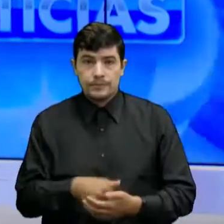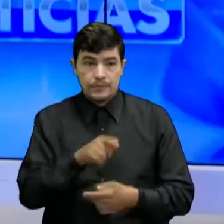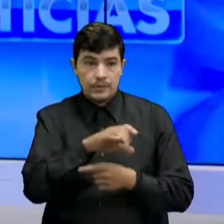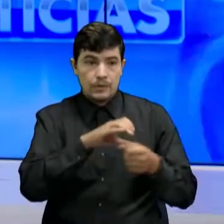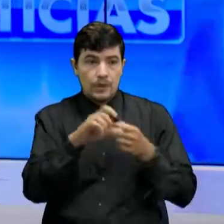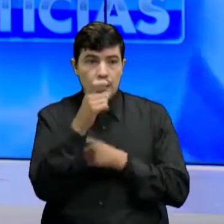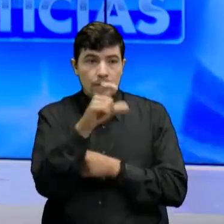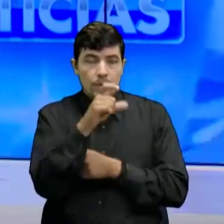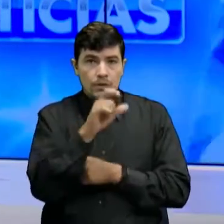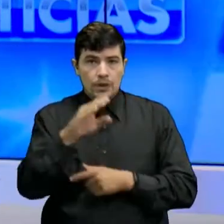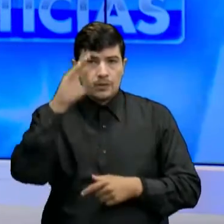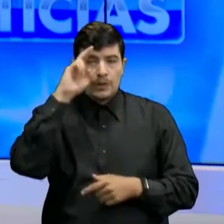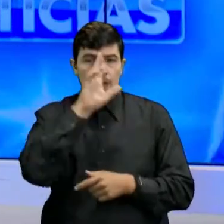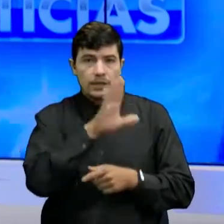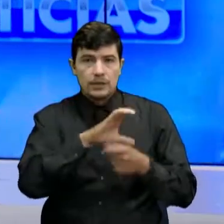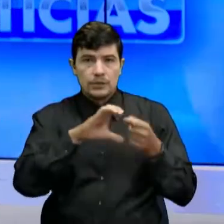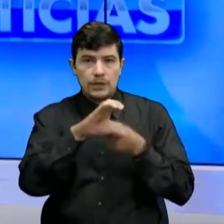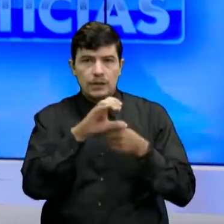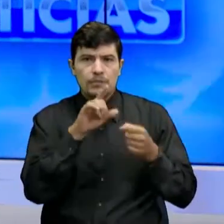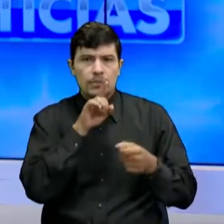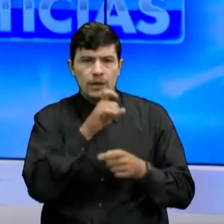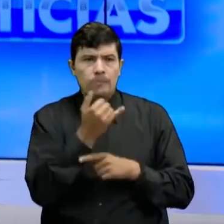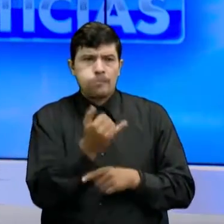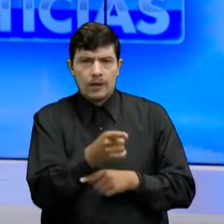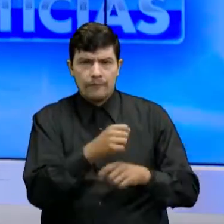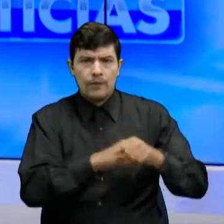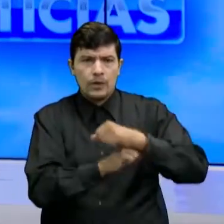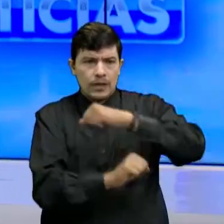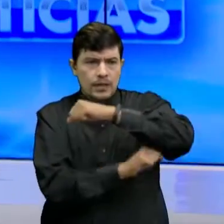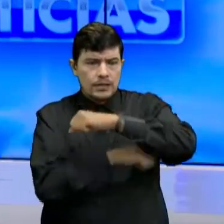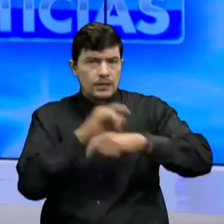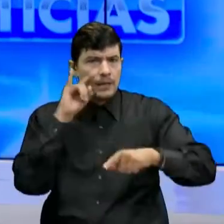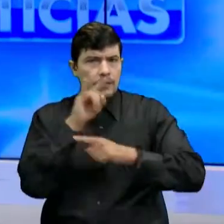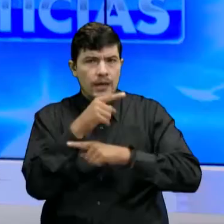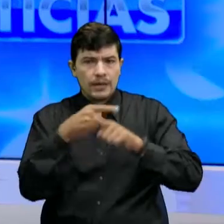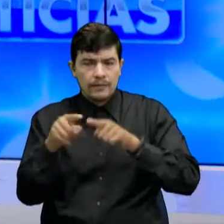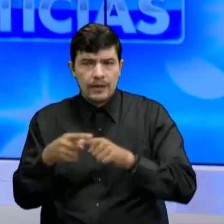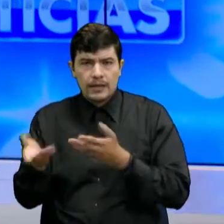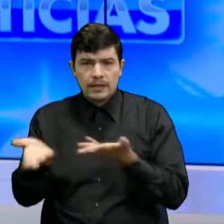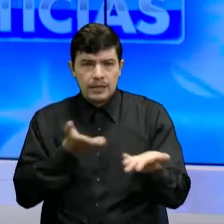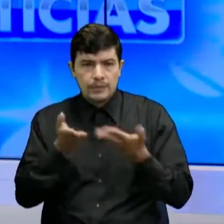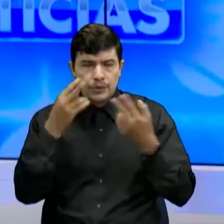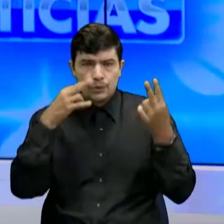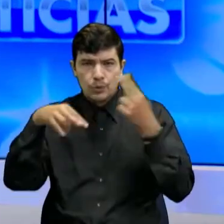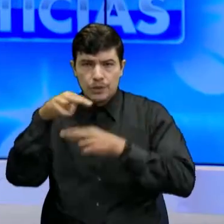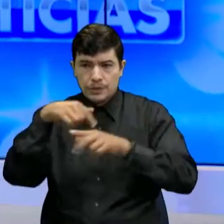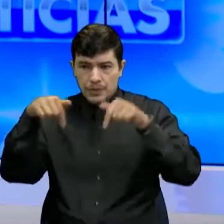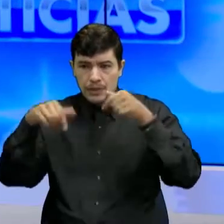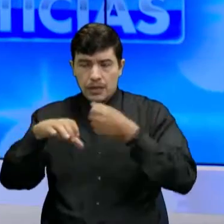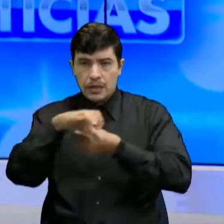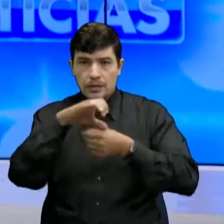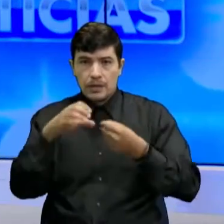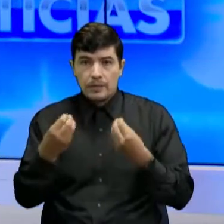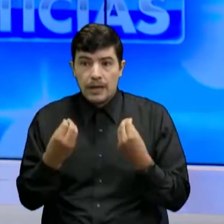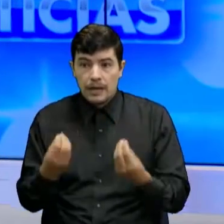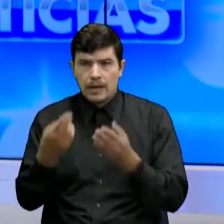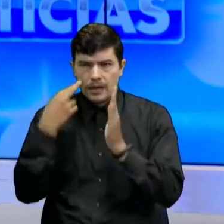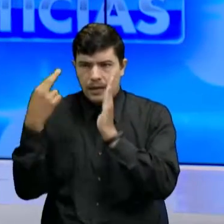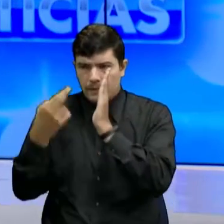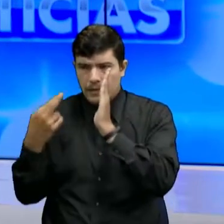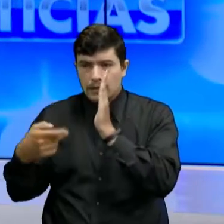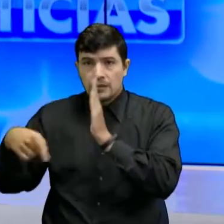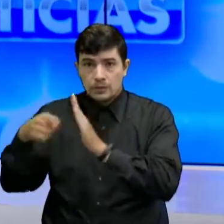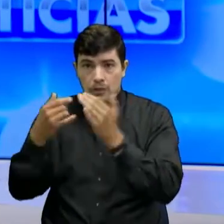Y en Cúcuta, la Policía Metropolitana ha fortalecido los controles en cuanto a servicios turísticos en la ciudad para verificar que actualmente se cumplan